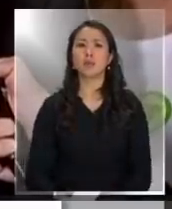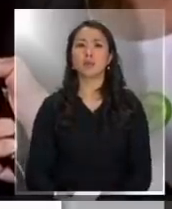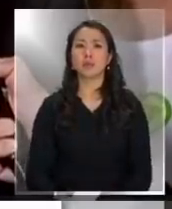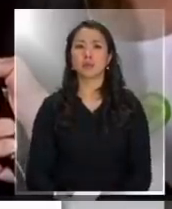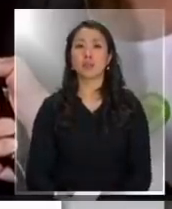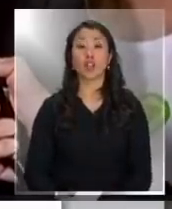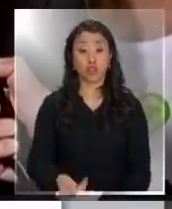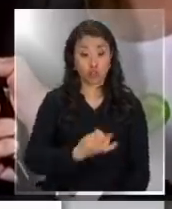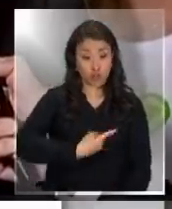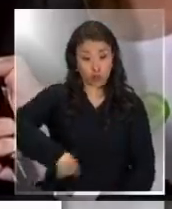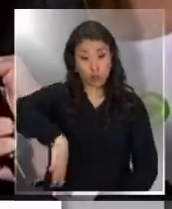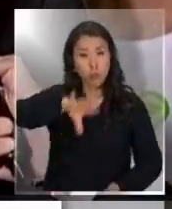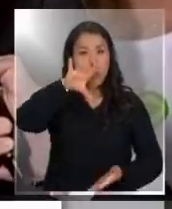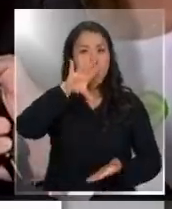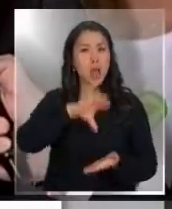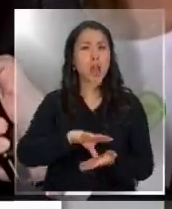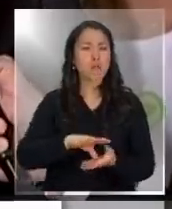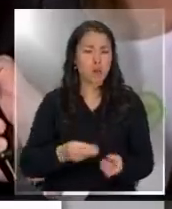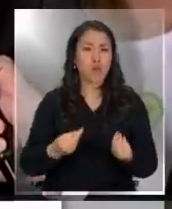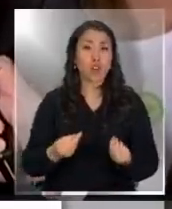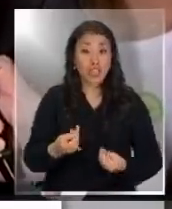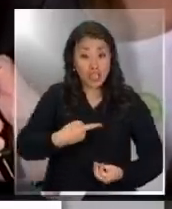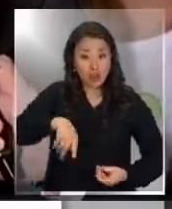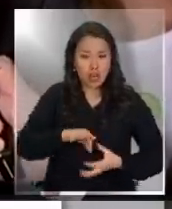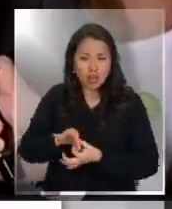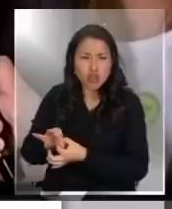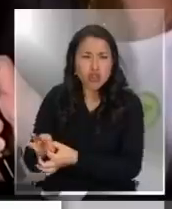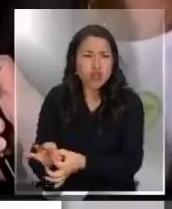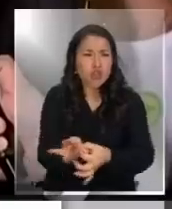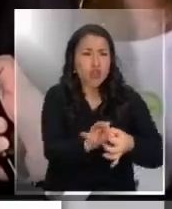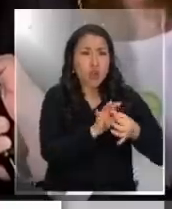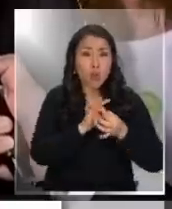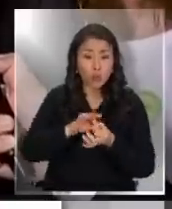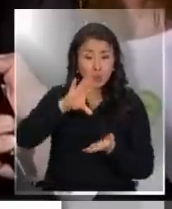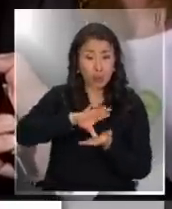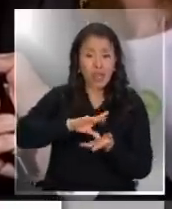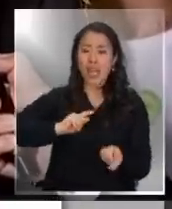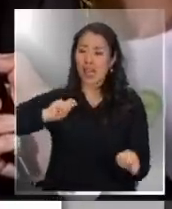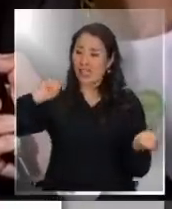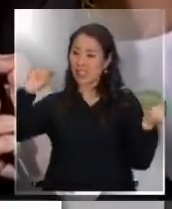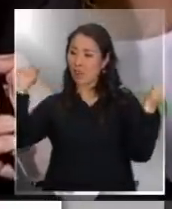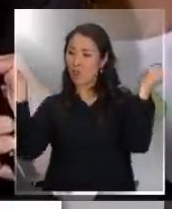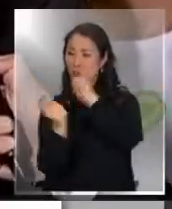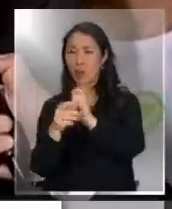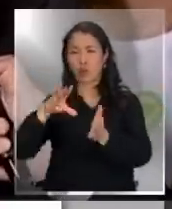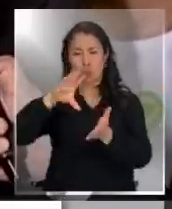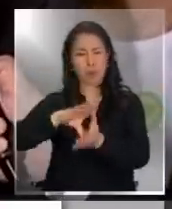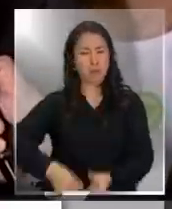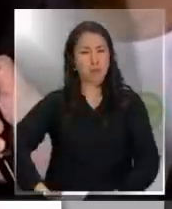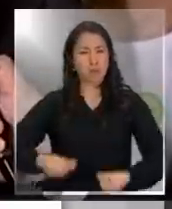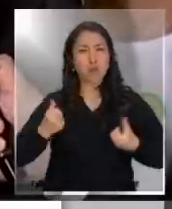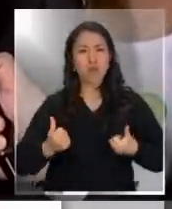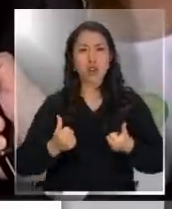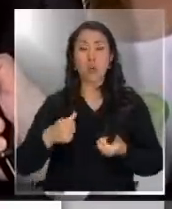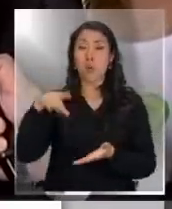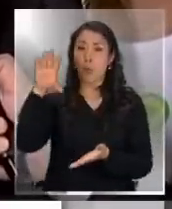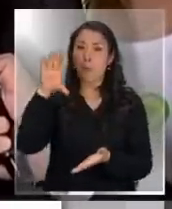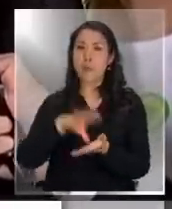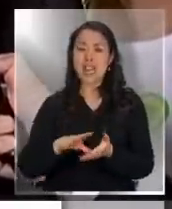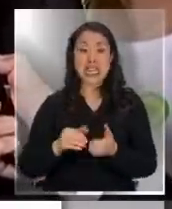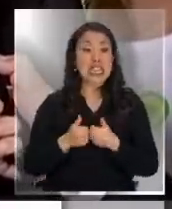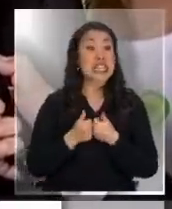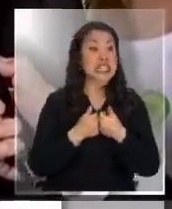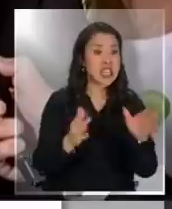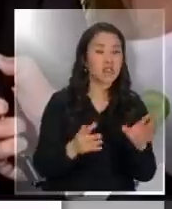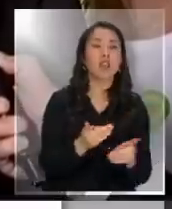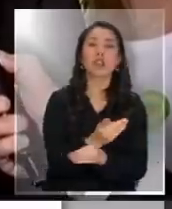Somos un gran país y ahora vamos juntos a transformar este país en una gran nación, una nación libre,